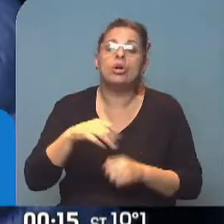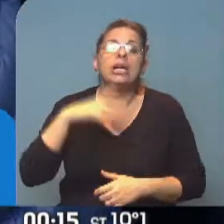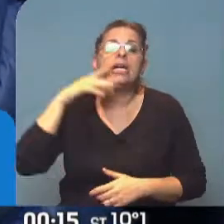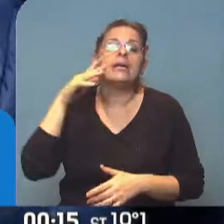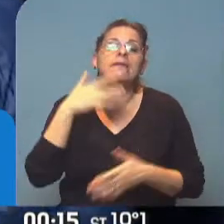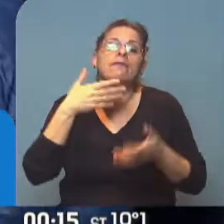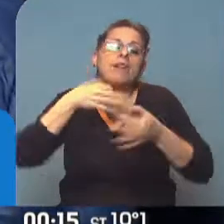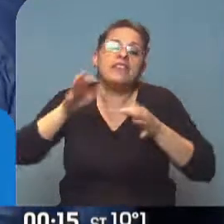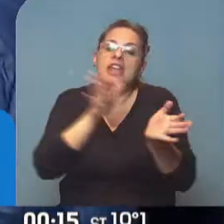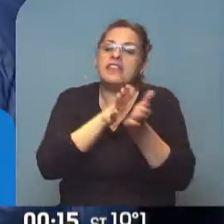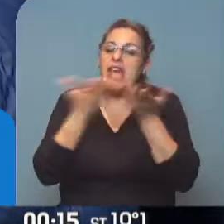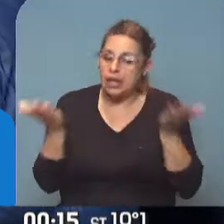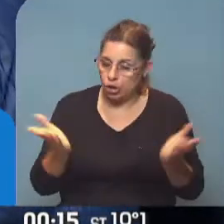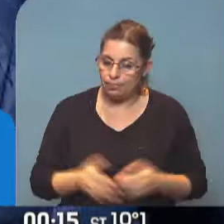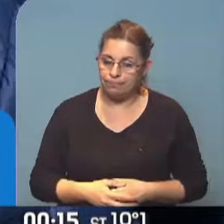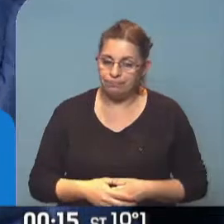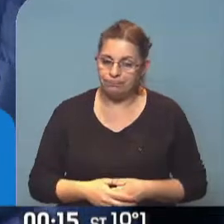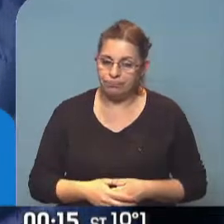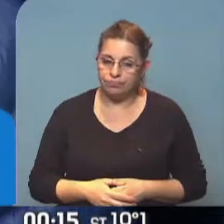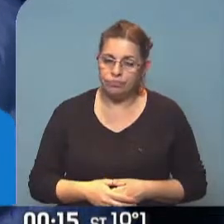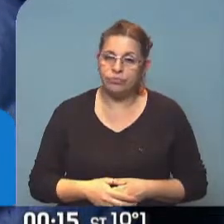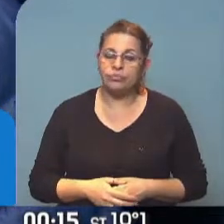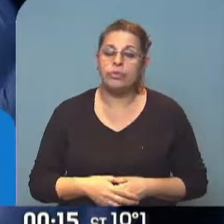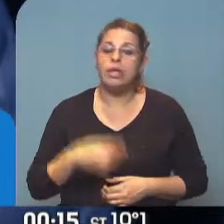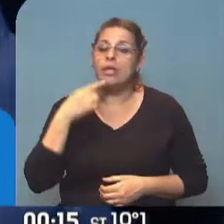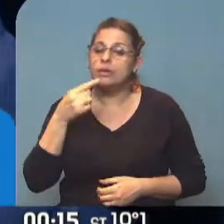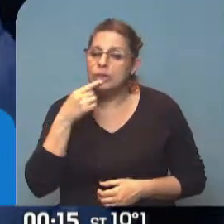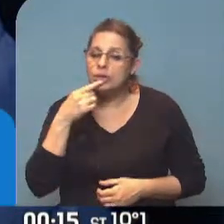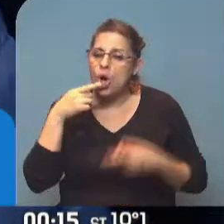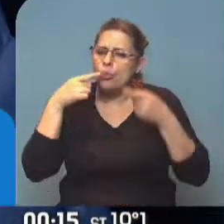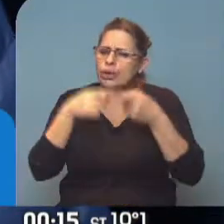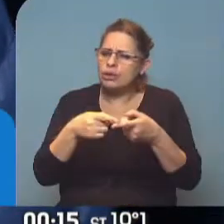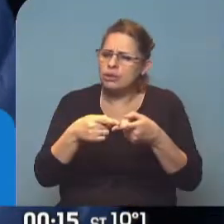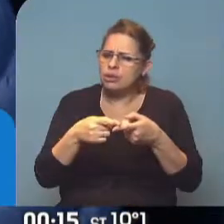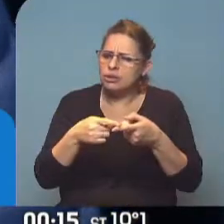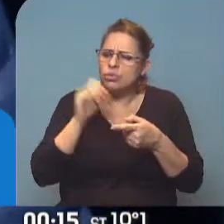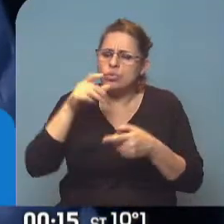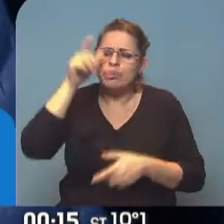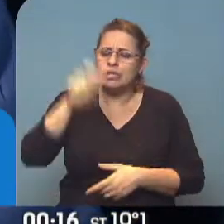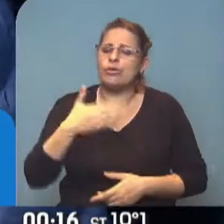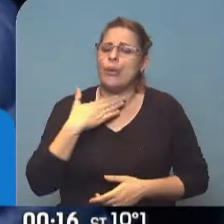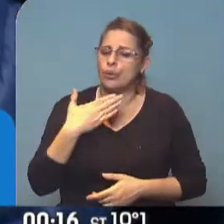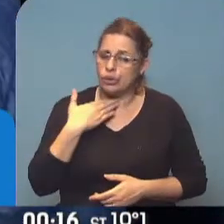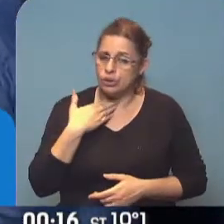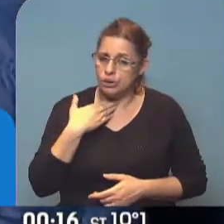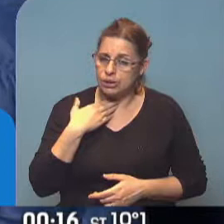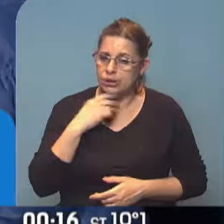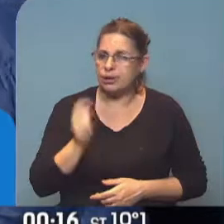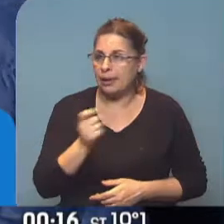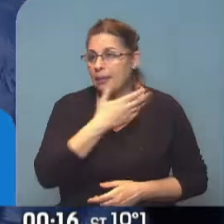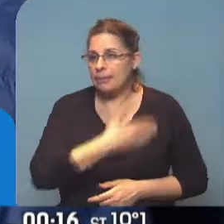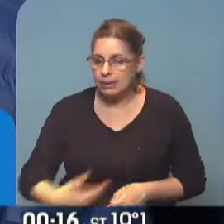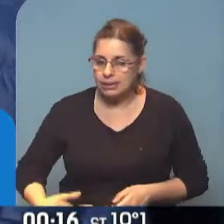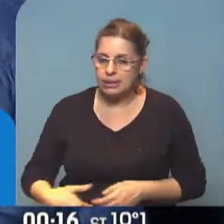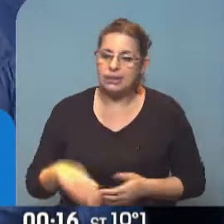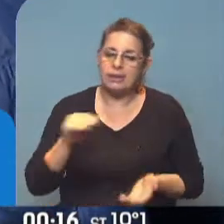El Ejecutivo Nacional ha expresado que su interlocutor directo, más precisamente el presidente de la Nación, es el